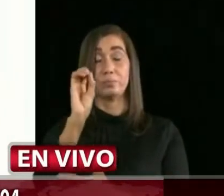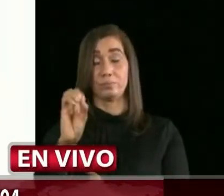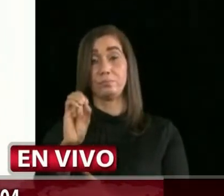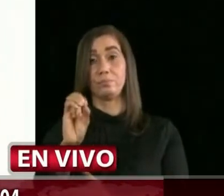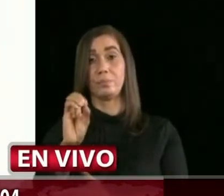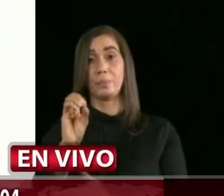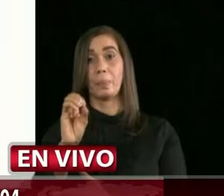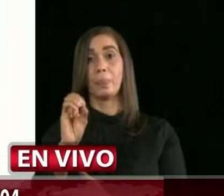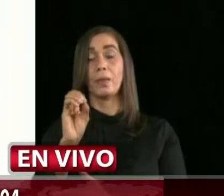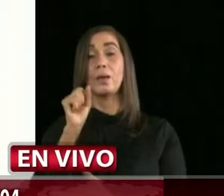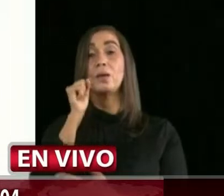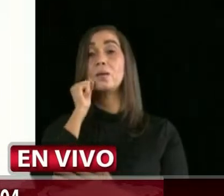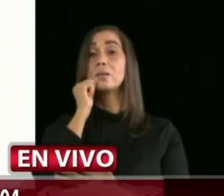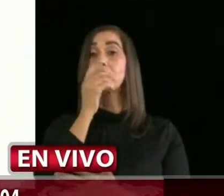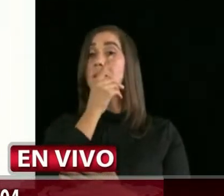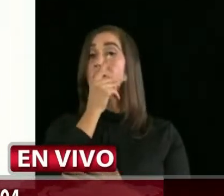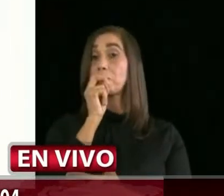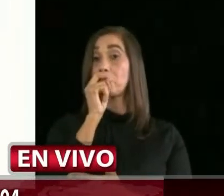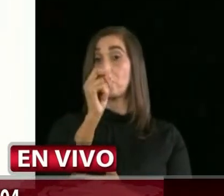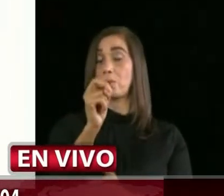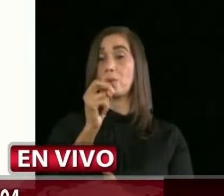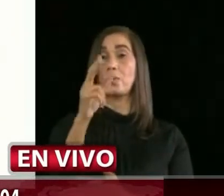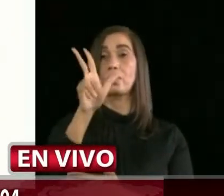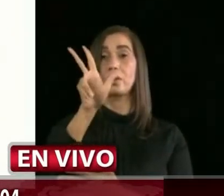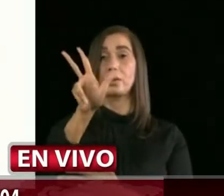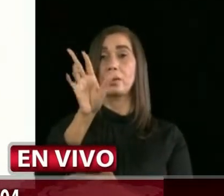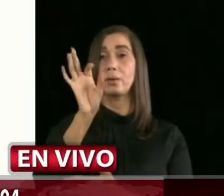4.67%. Santo Domingo Norte,